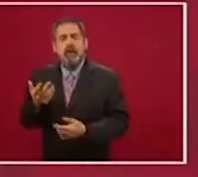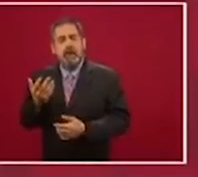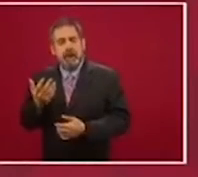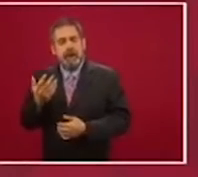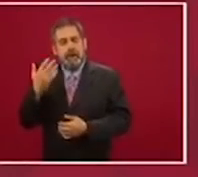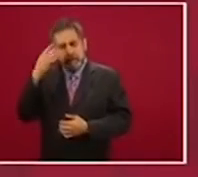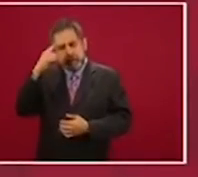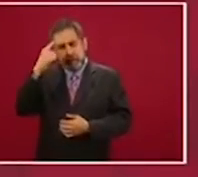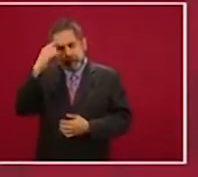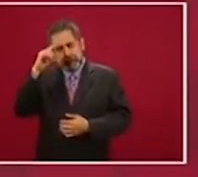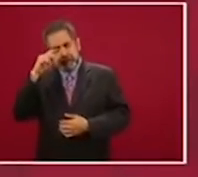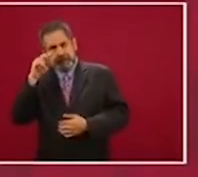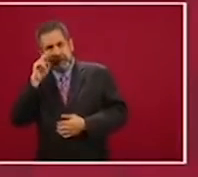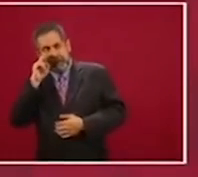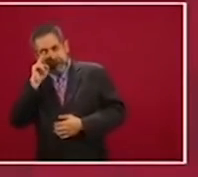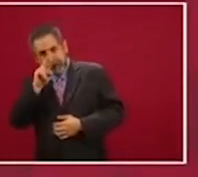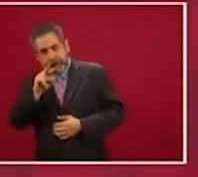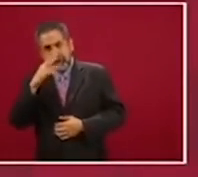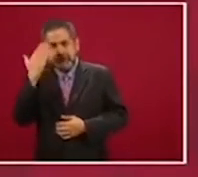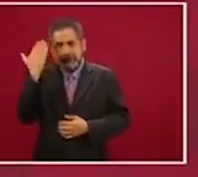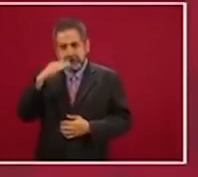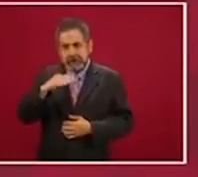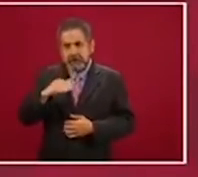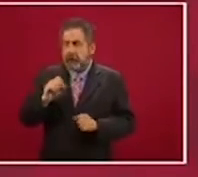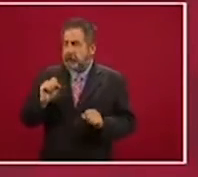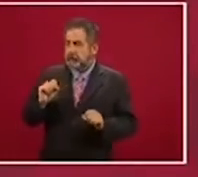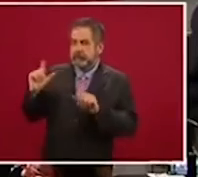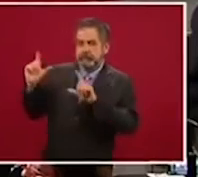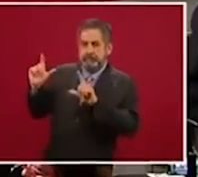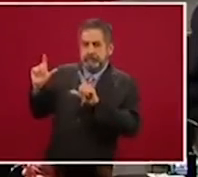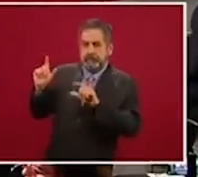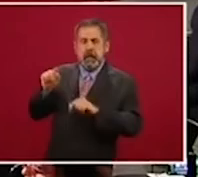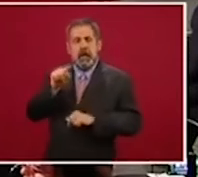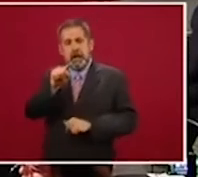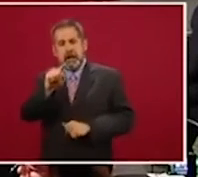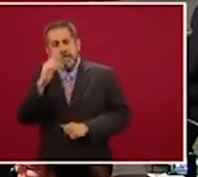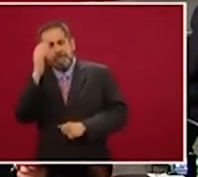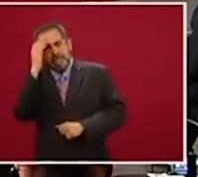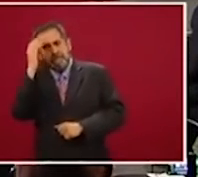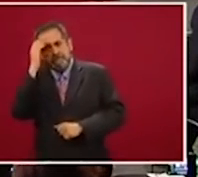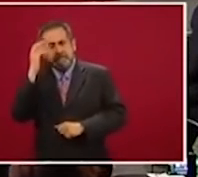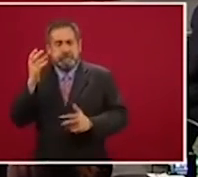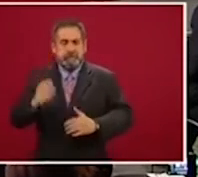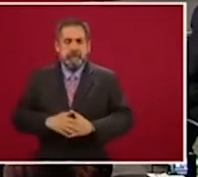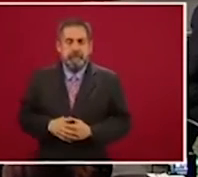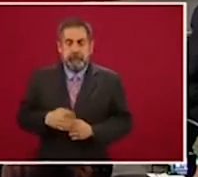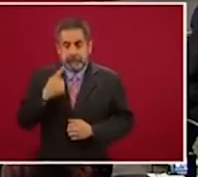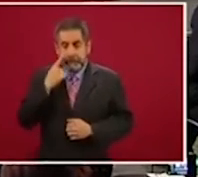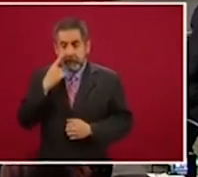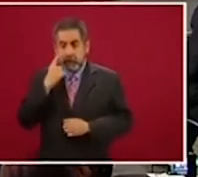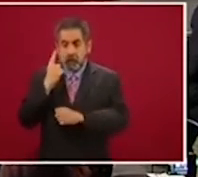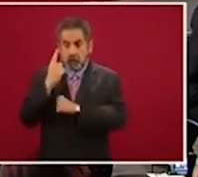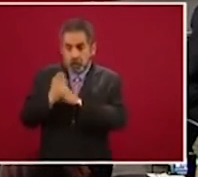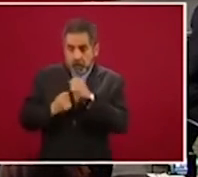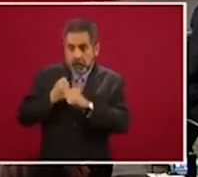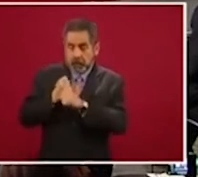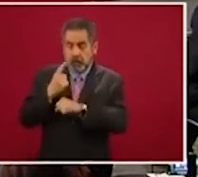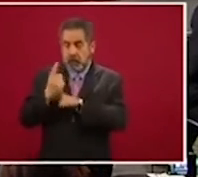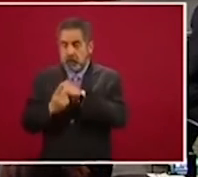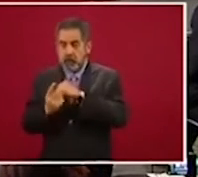se tenga en consideración porque año con año va a aumentar